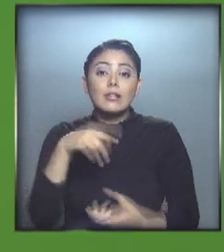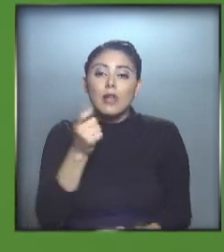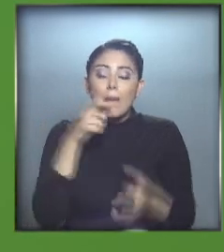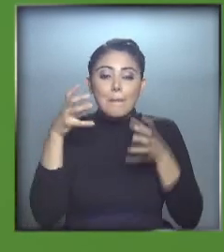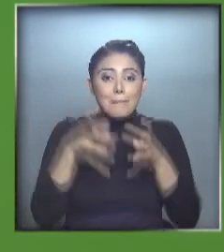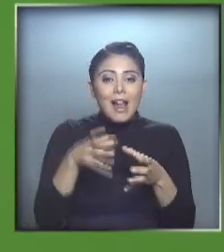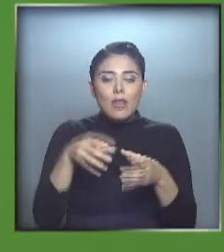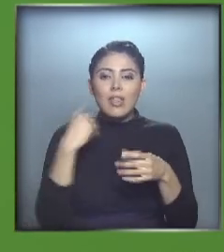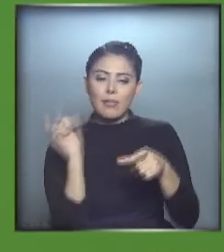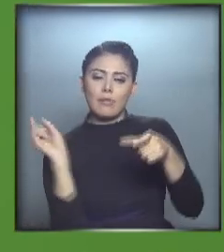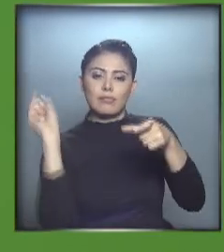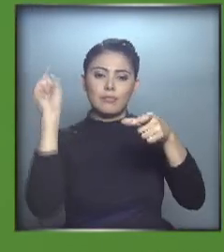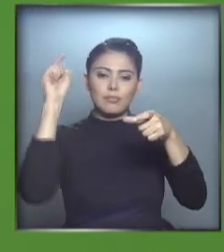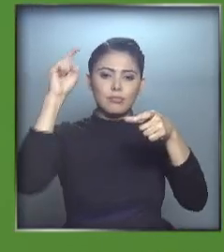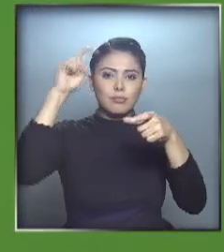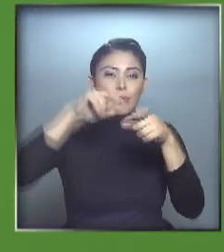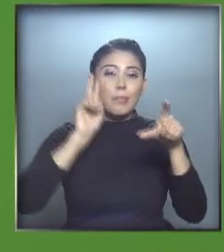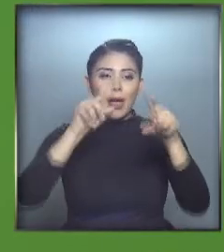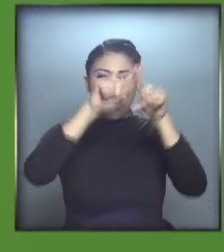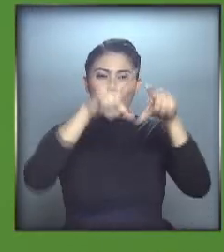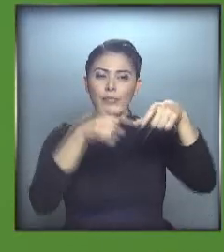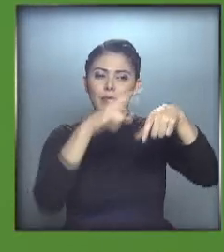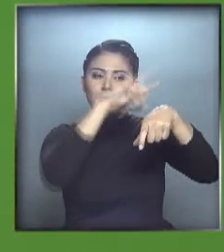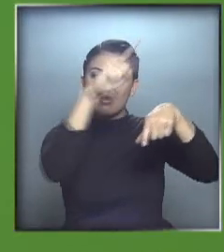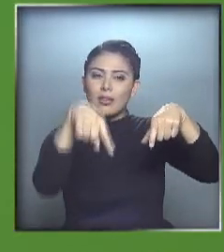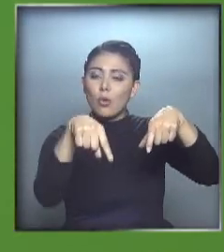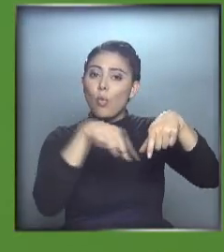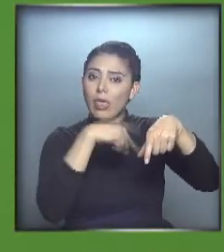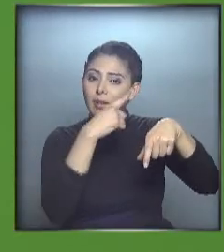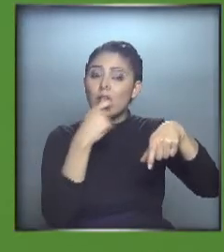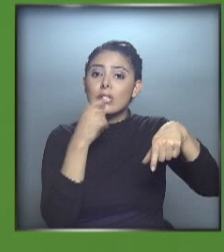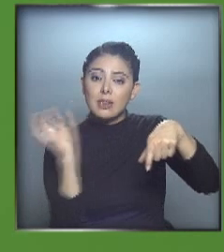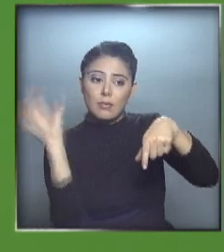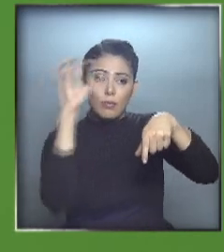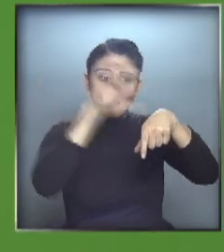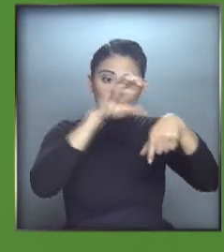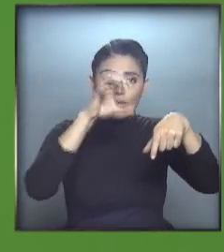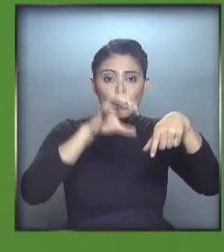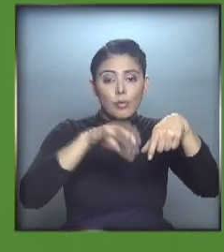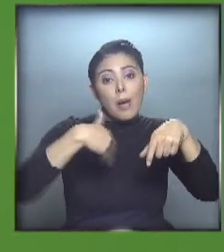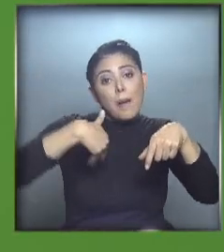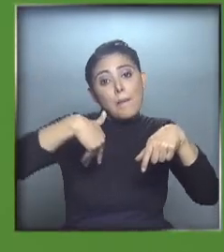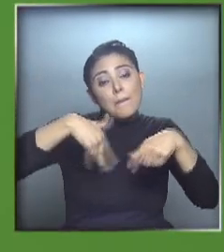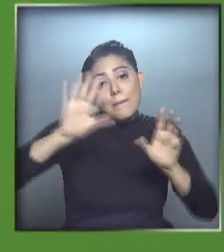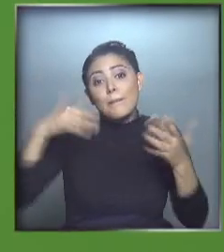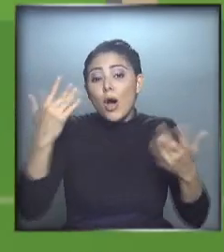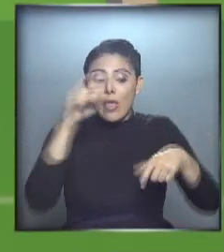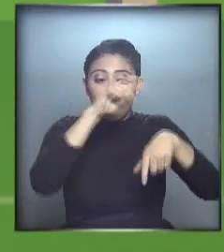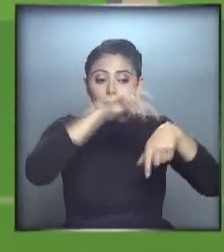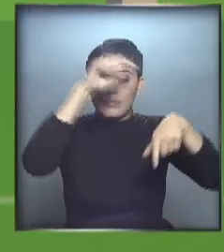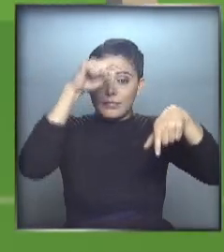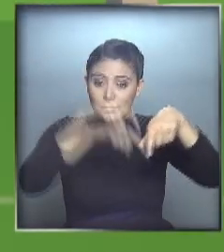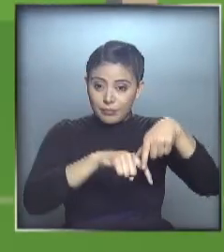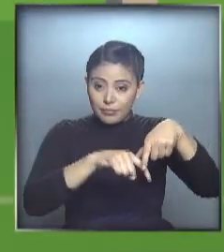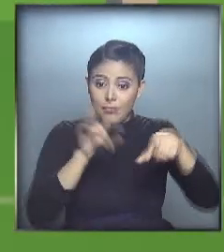pelota rebote contra el cuadrado que hay dibujado en el tablero si hacemos eso tenemos muchas más posibilidades de